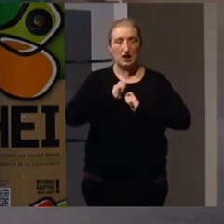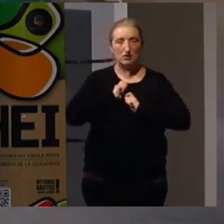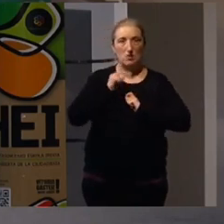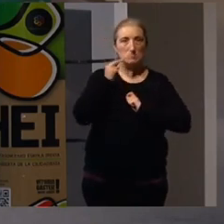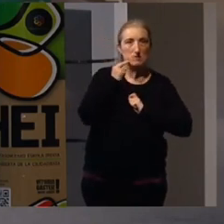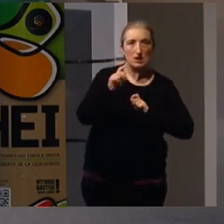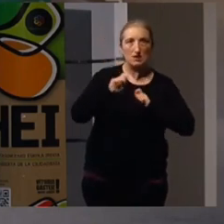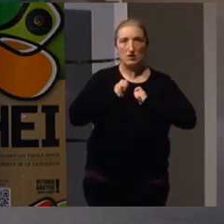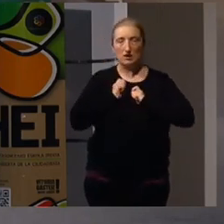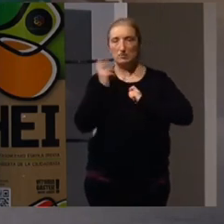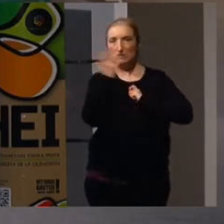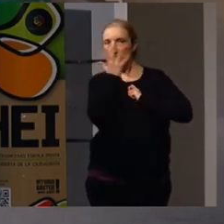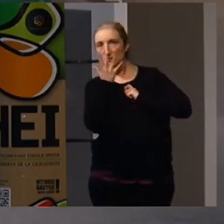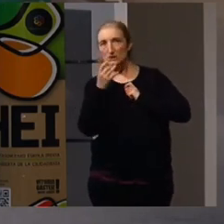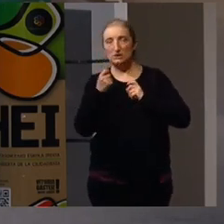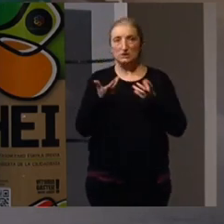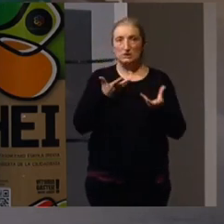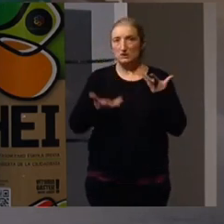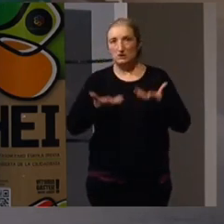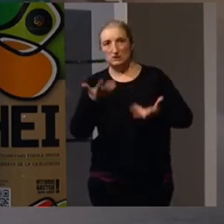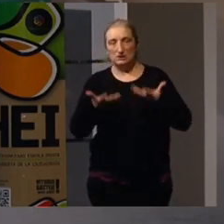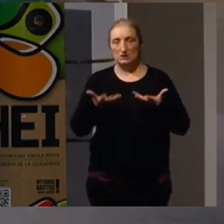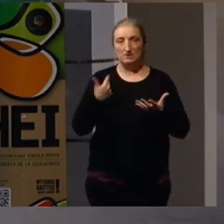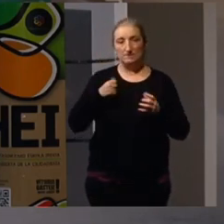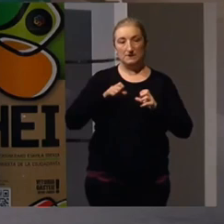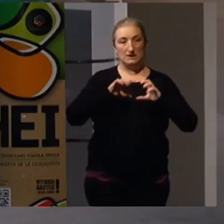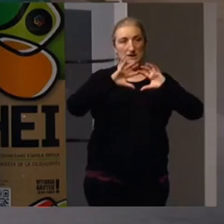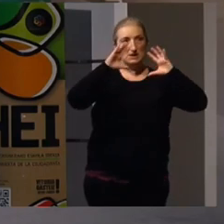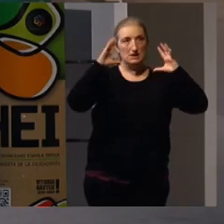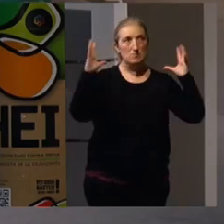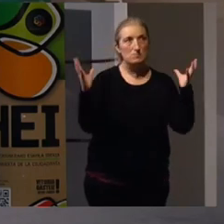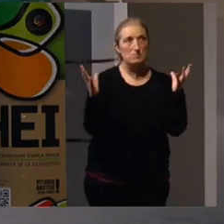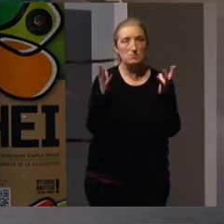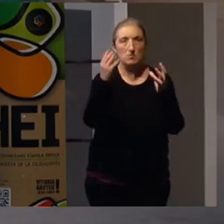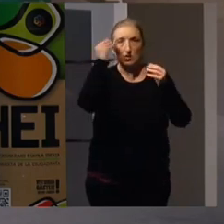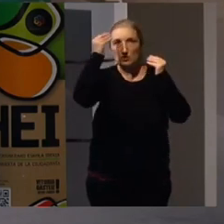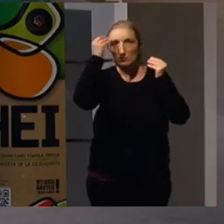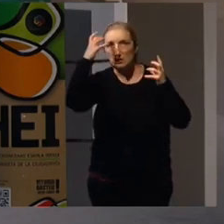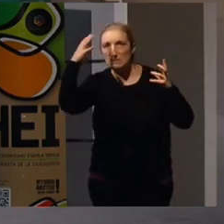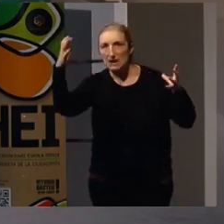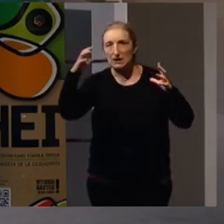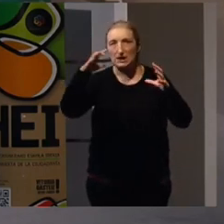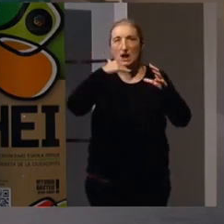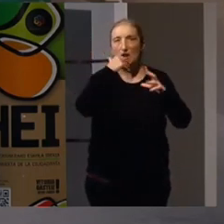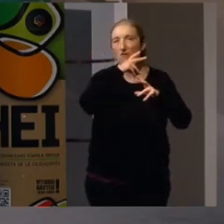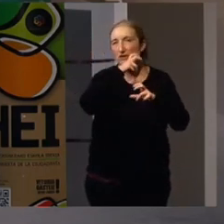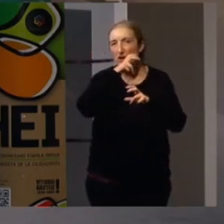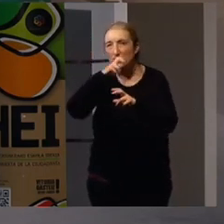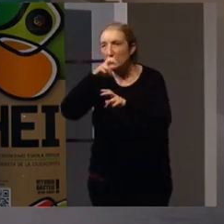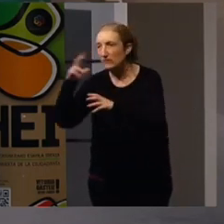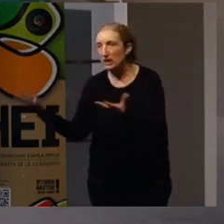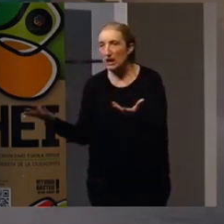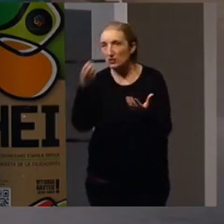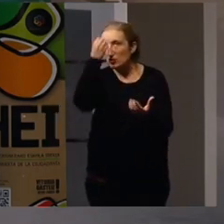generador de miedo, toda esta antesala de escenarios distópicos que nos dificultan mucho poder imaginarnos un futuro